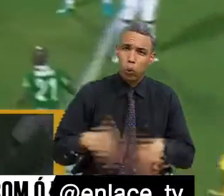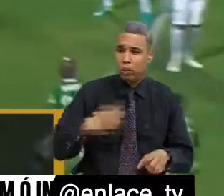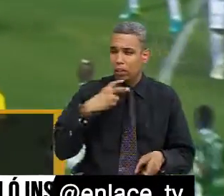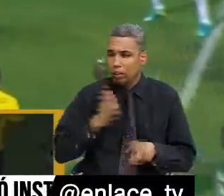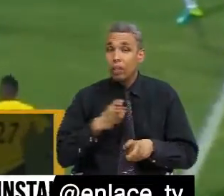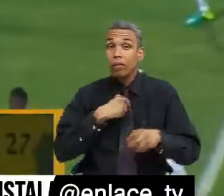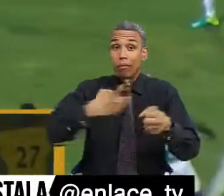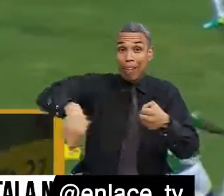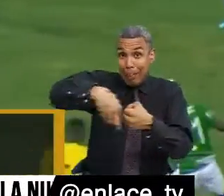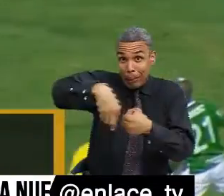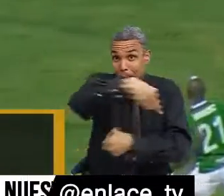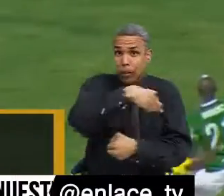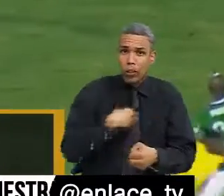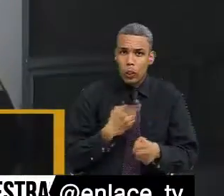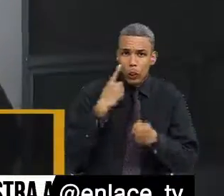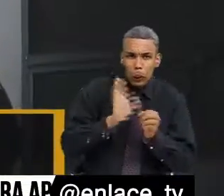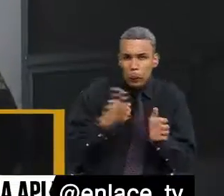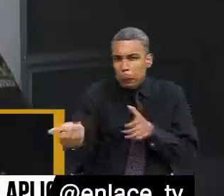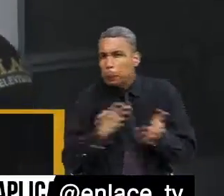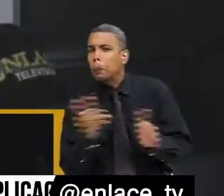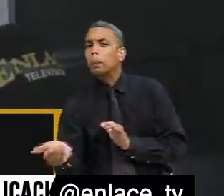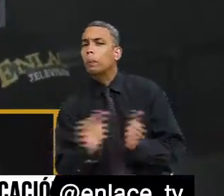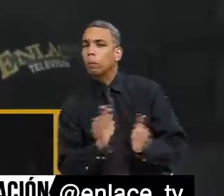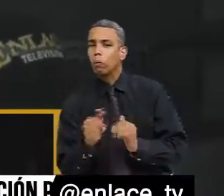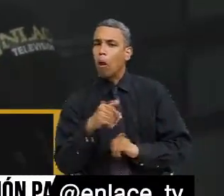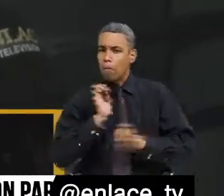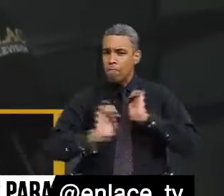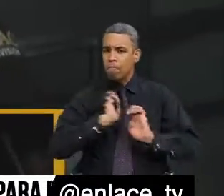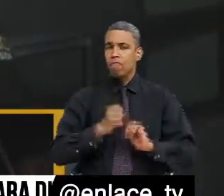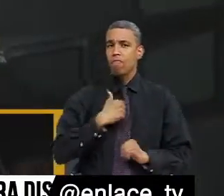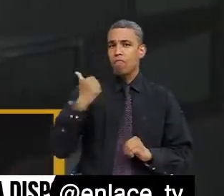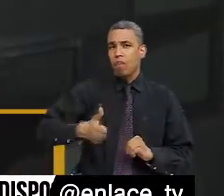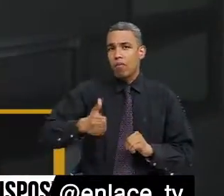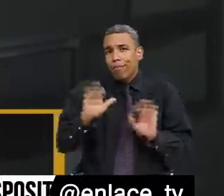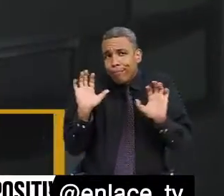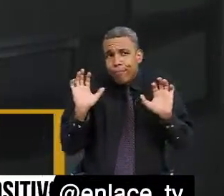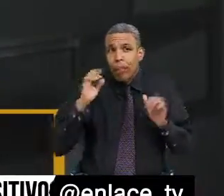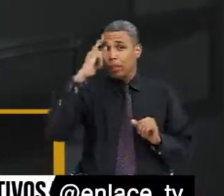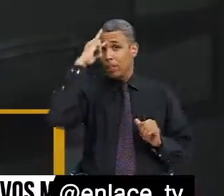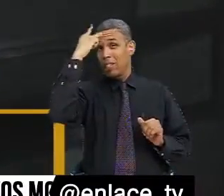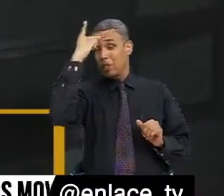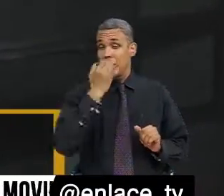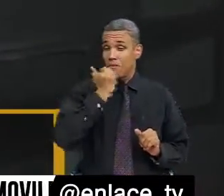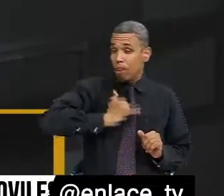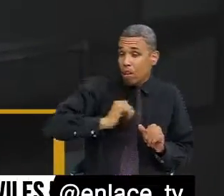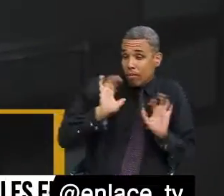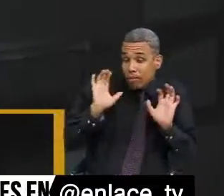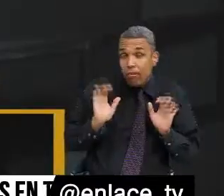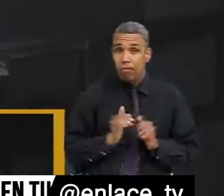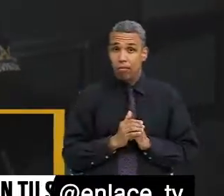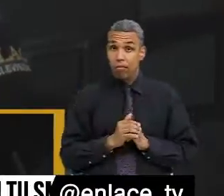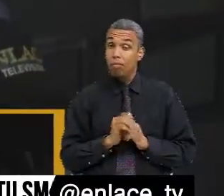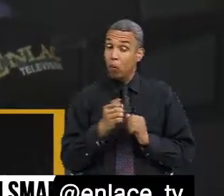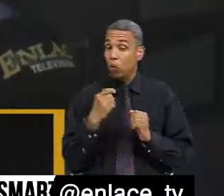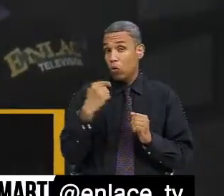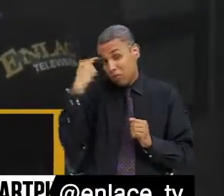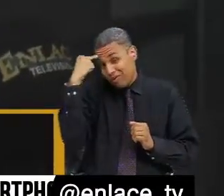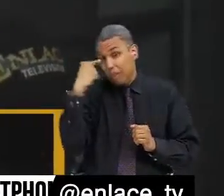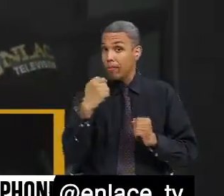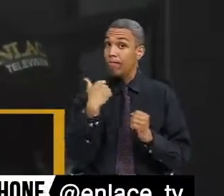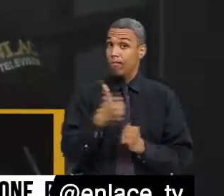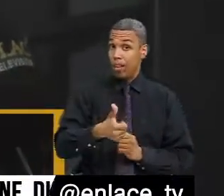propuso juego y creo que se defendió muy bien. Jugadas que pasan, desconcentración, pero excelentemente un